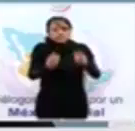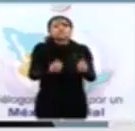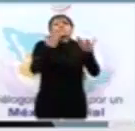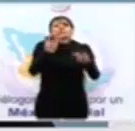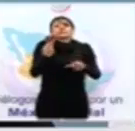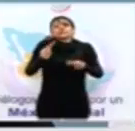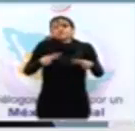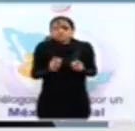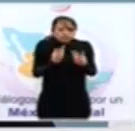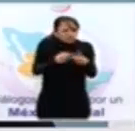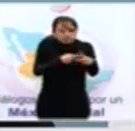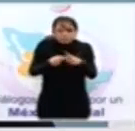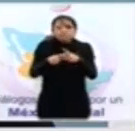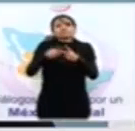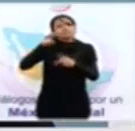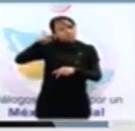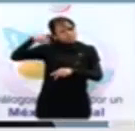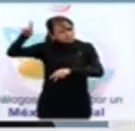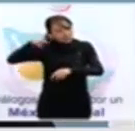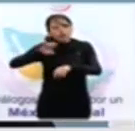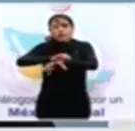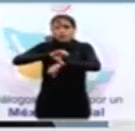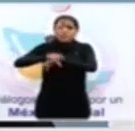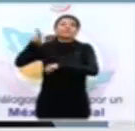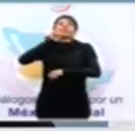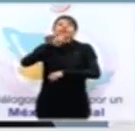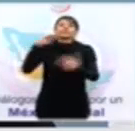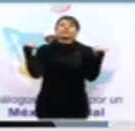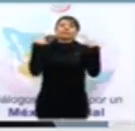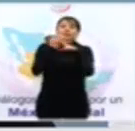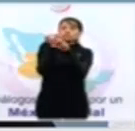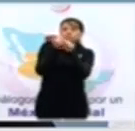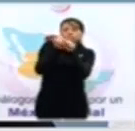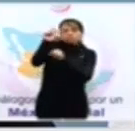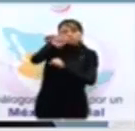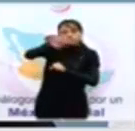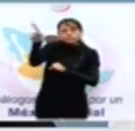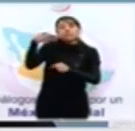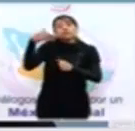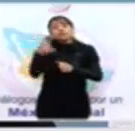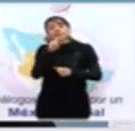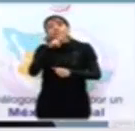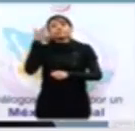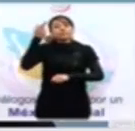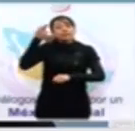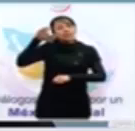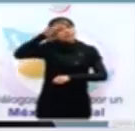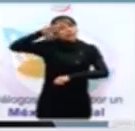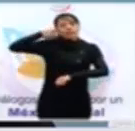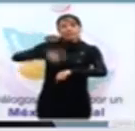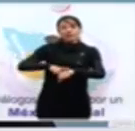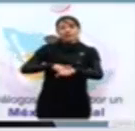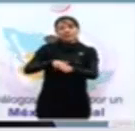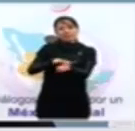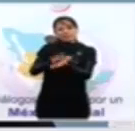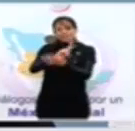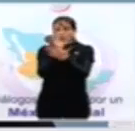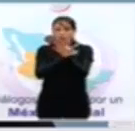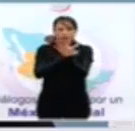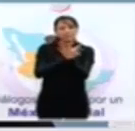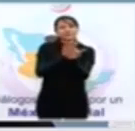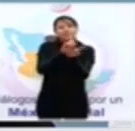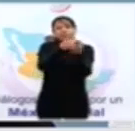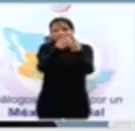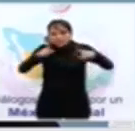de Colombia, gerente de la firma Sistemas Especializados de Información SEI, Sociedad Anónima, y profesor investigador,